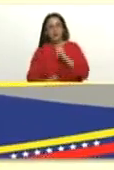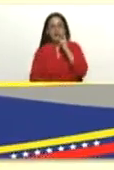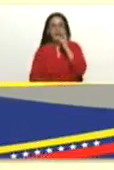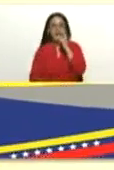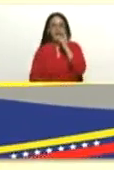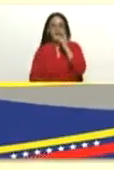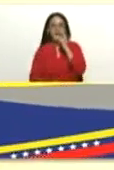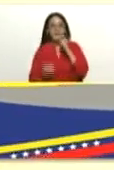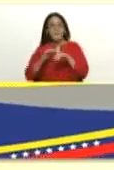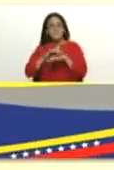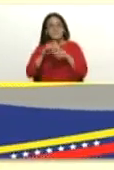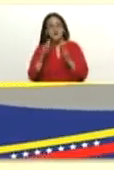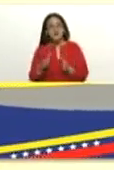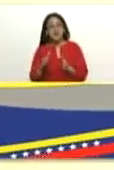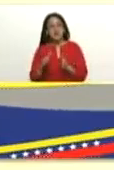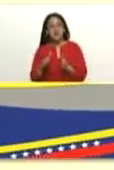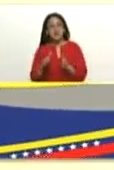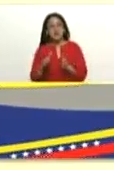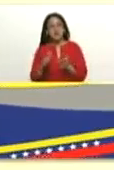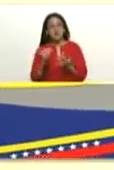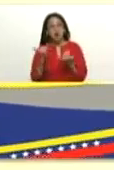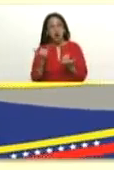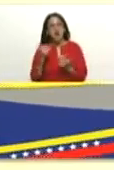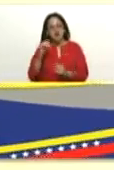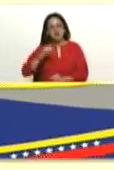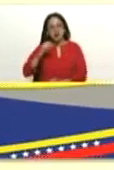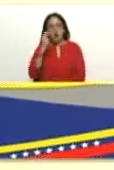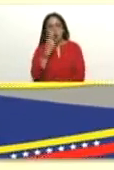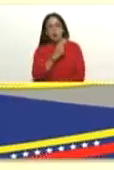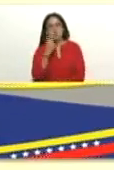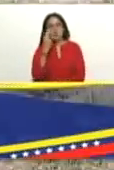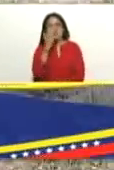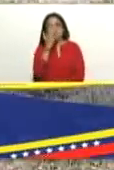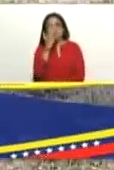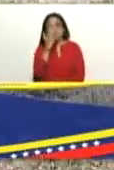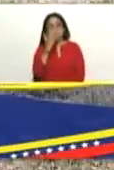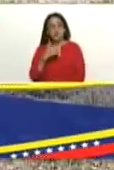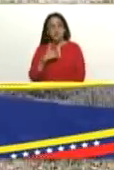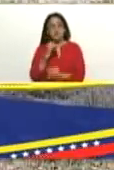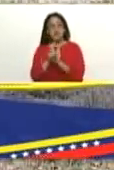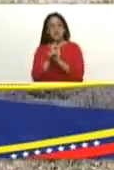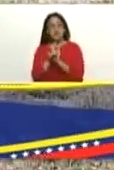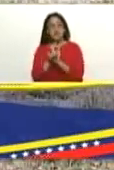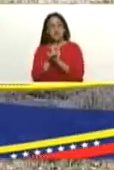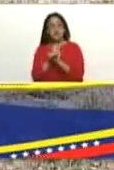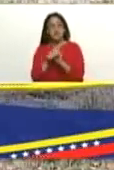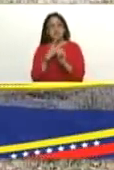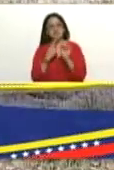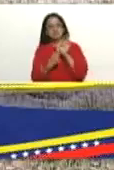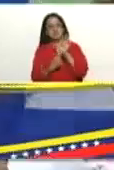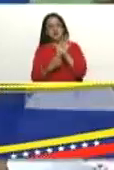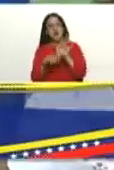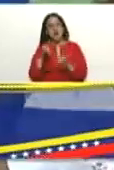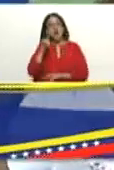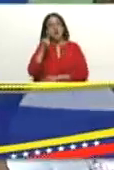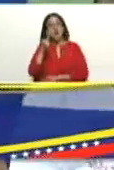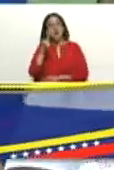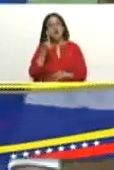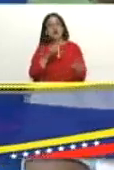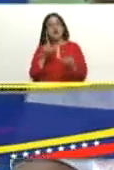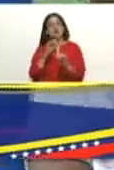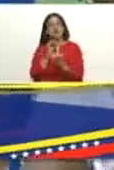El ministro Márquez se está comprometiendo a través de mi intermedio y mi palabra de que el lunes ustedes tienen su Internet